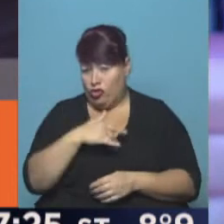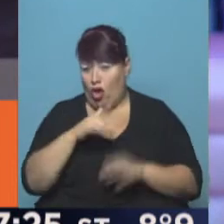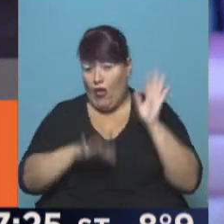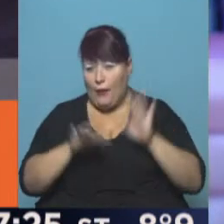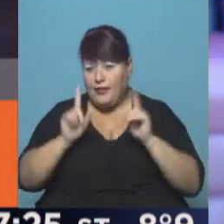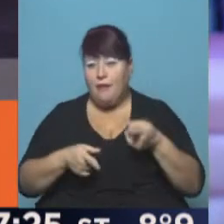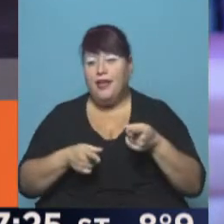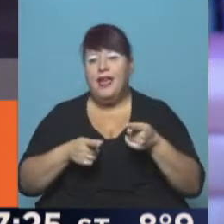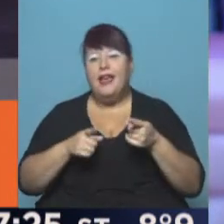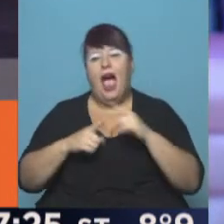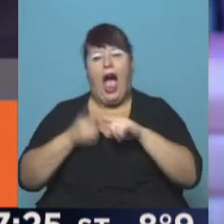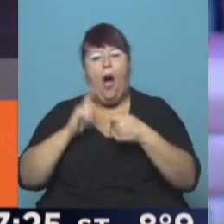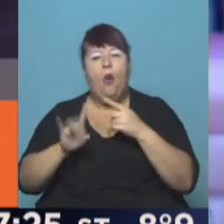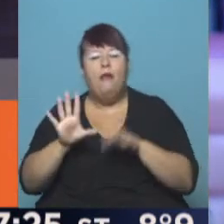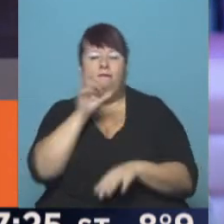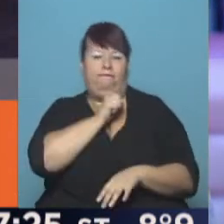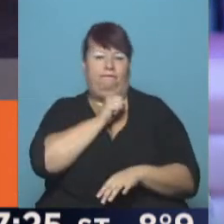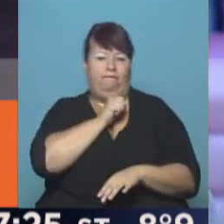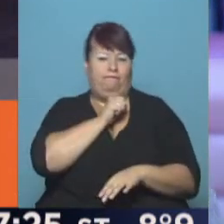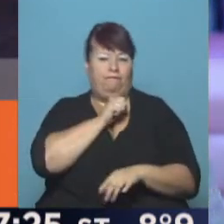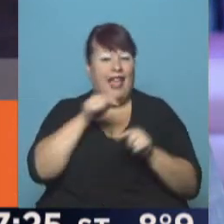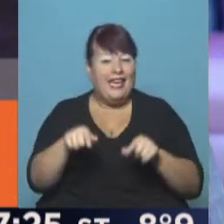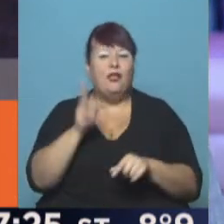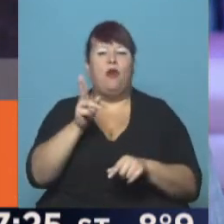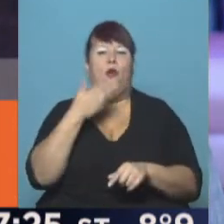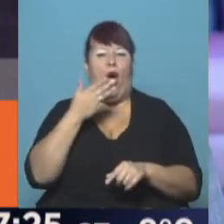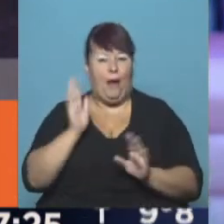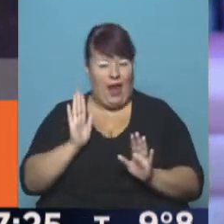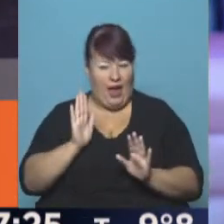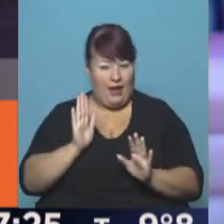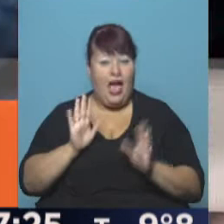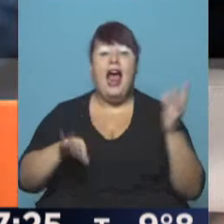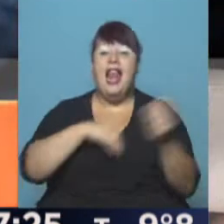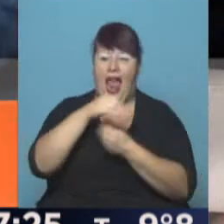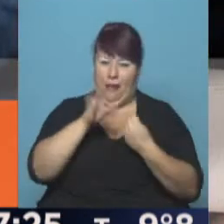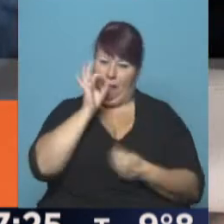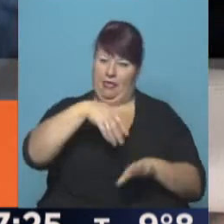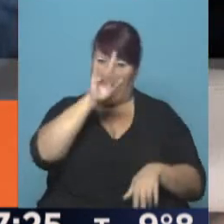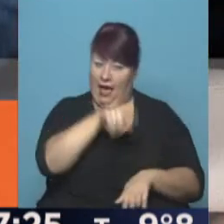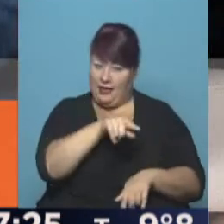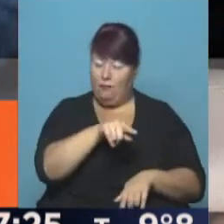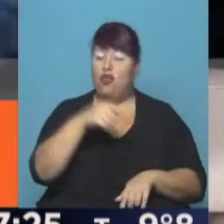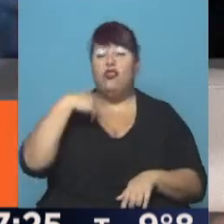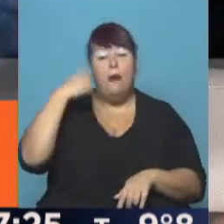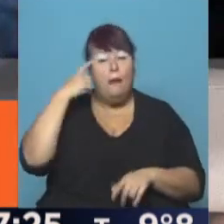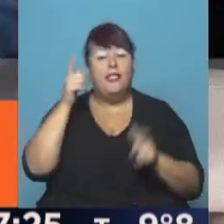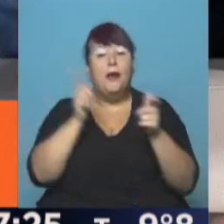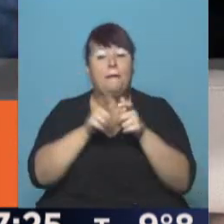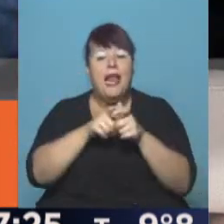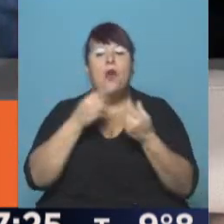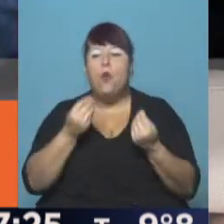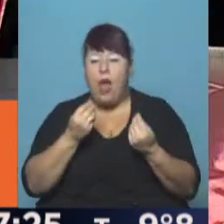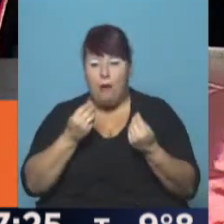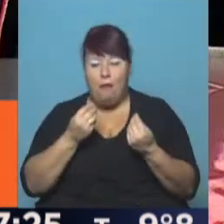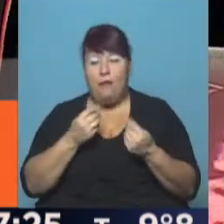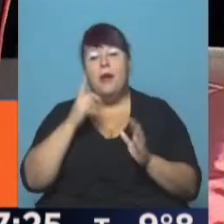realizan los pactos de silencio donde esto no se habla en lo familiar se ve mucho yo creo que la película lo que intenta es